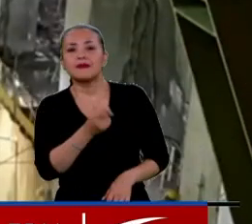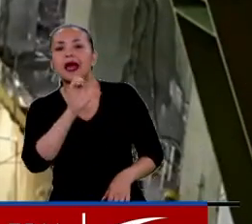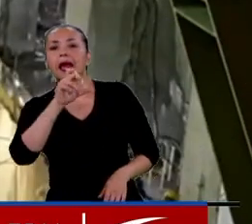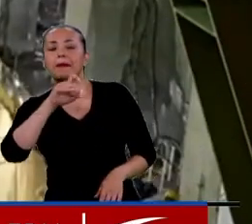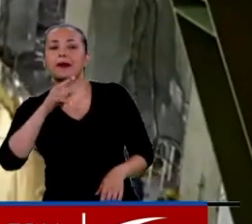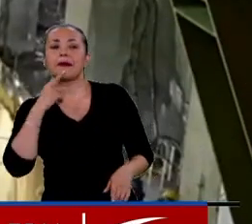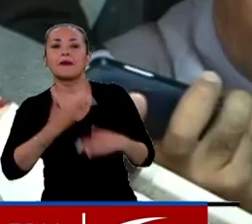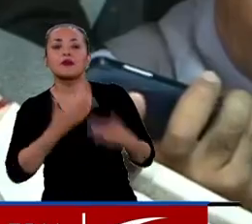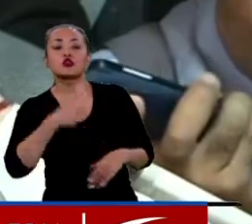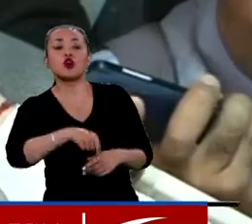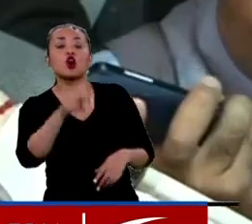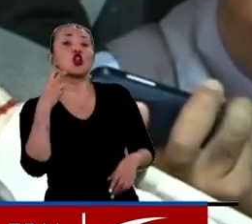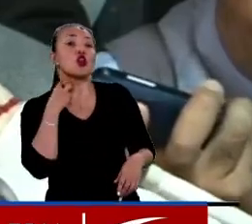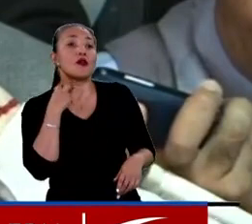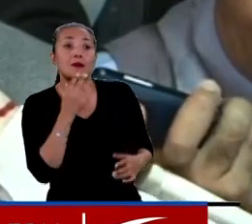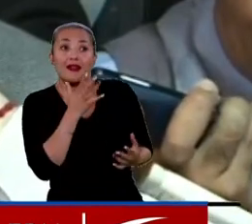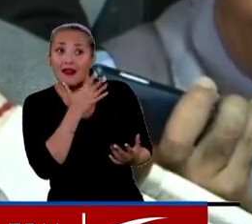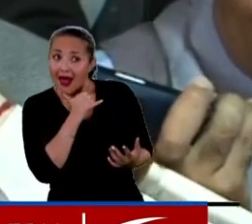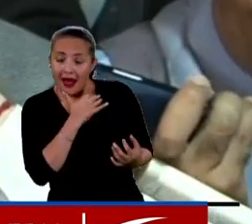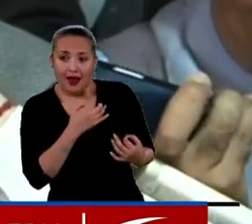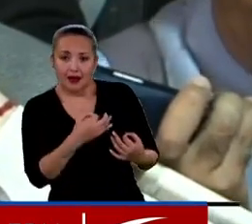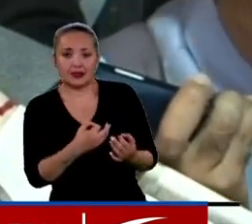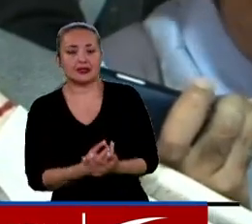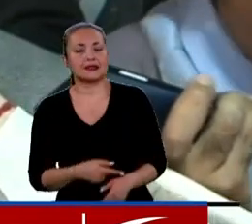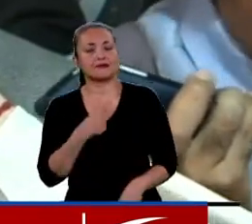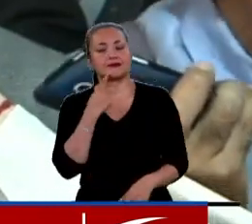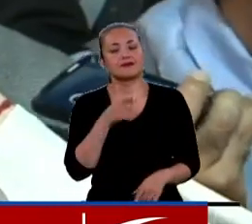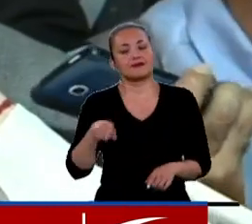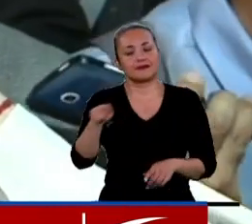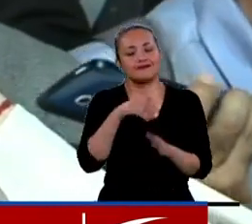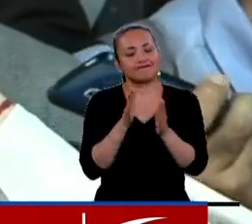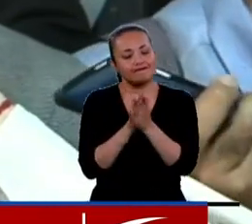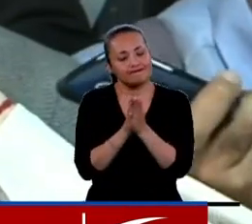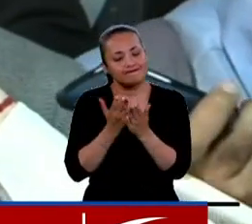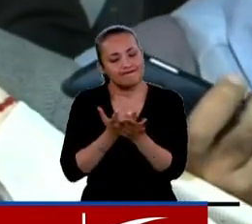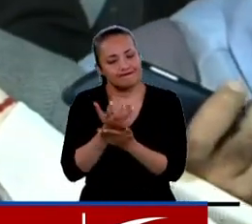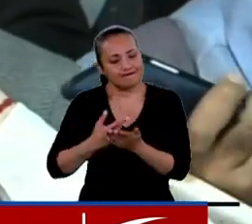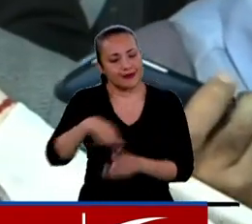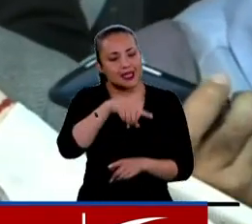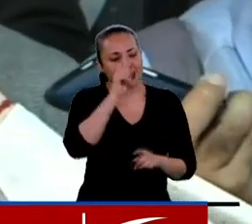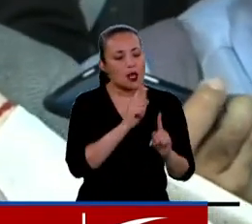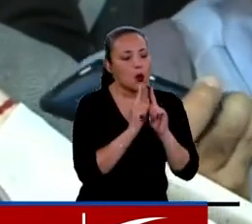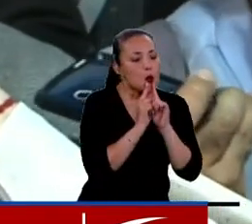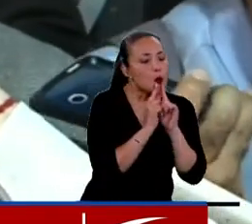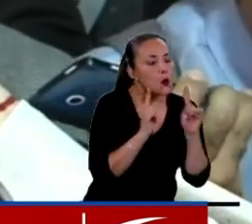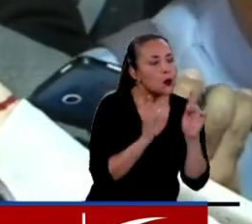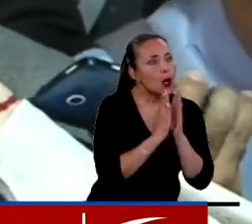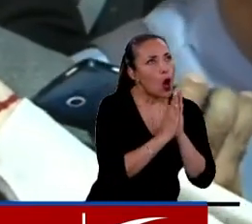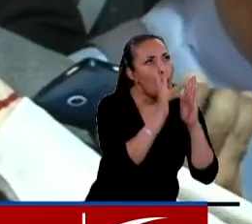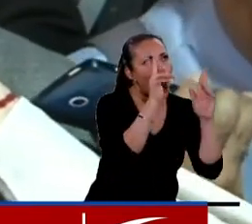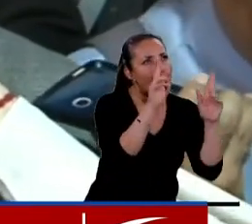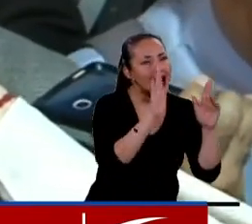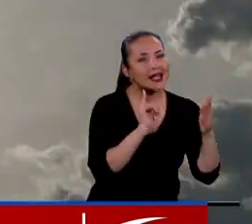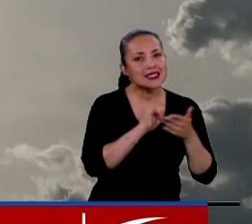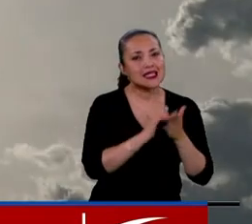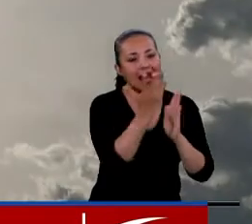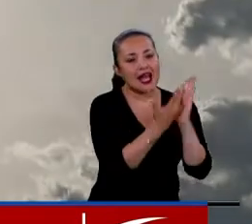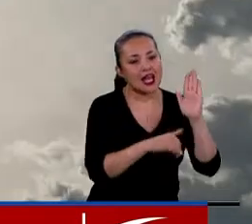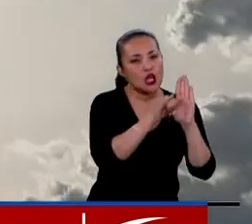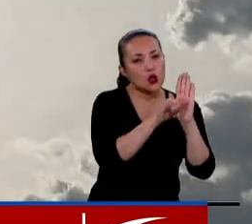noviembre. Mi recomendación, préndale todas las velitas de Ituango, que si nosotros llegamos a tiempo como debe ser, no va a haber